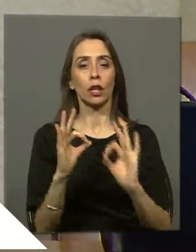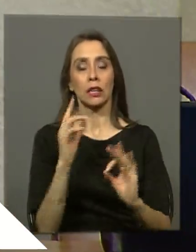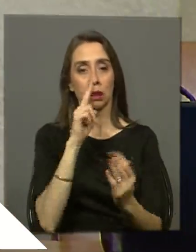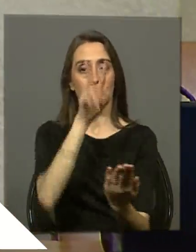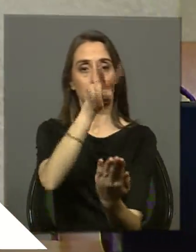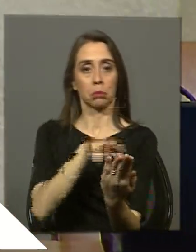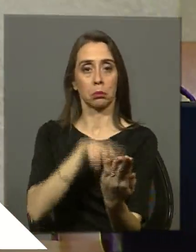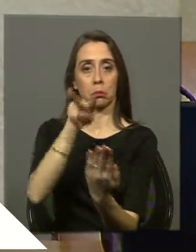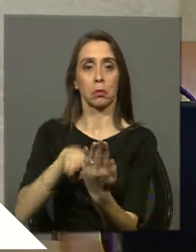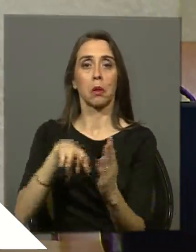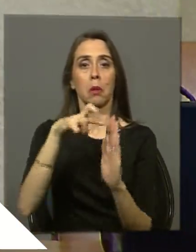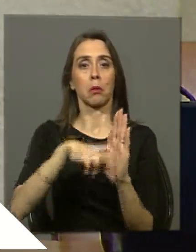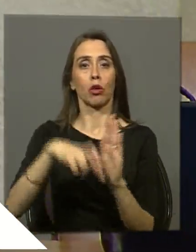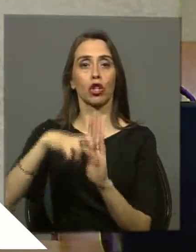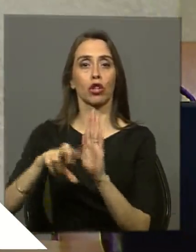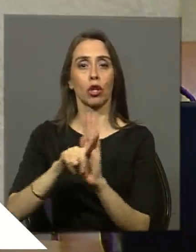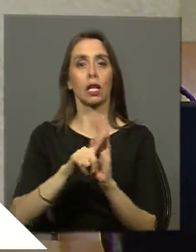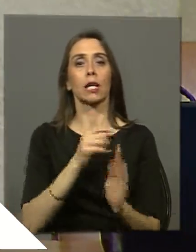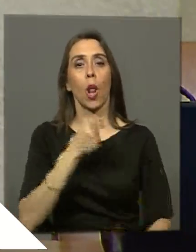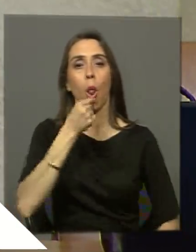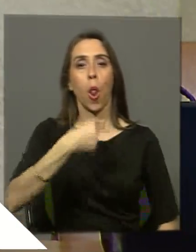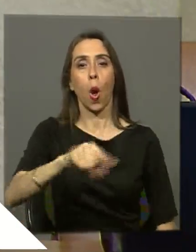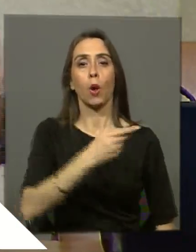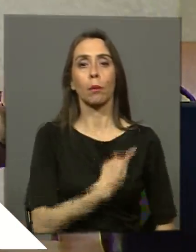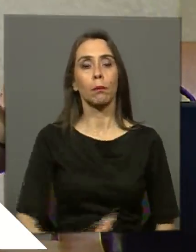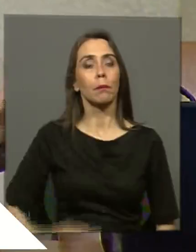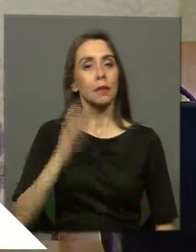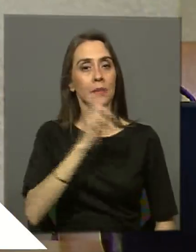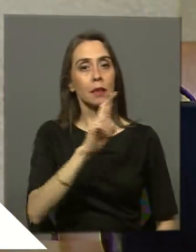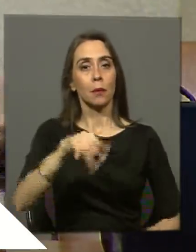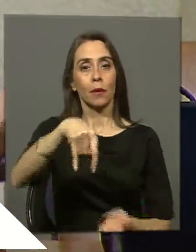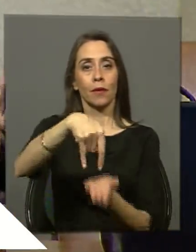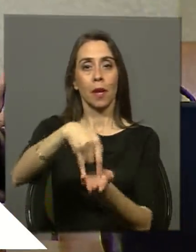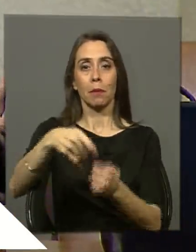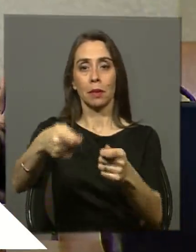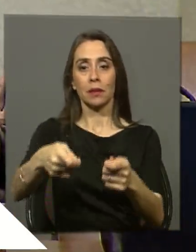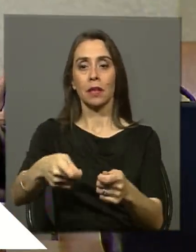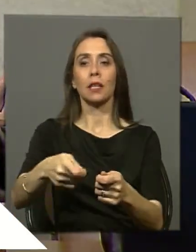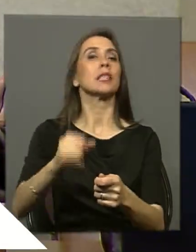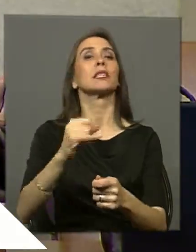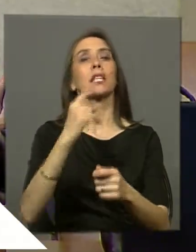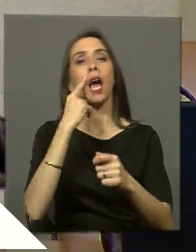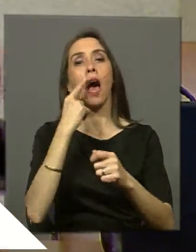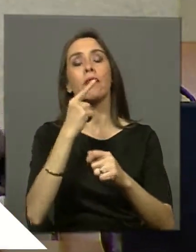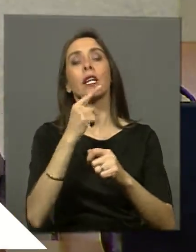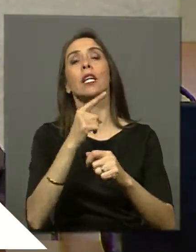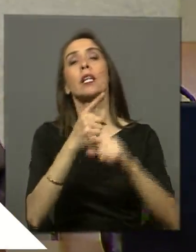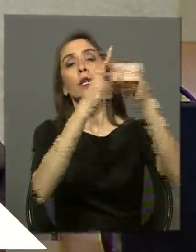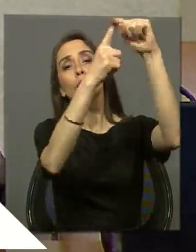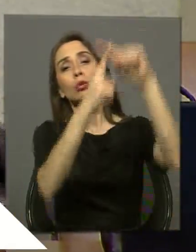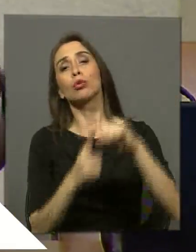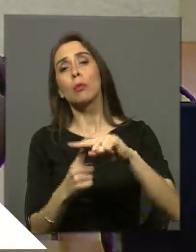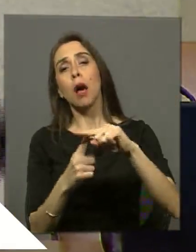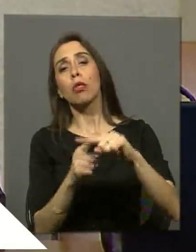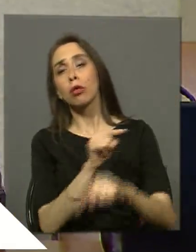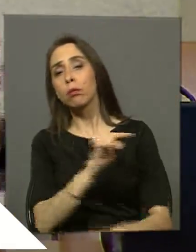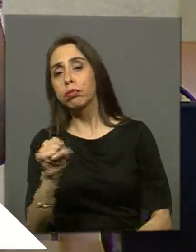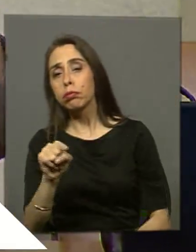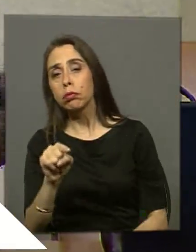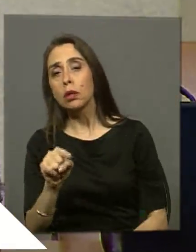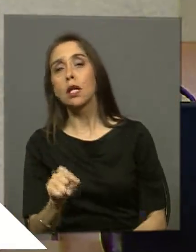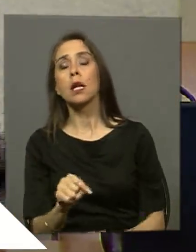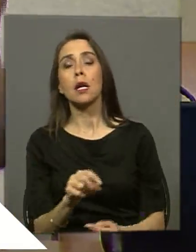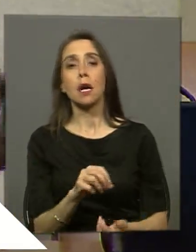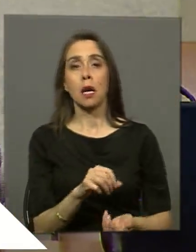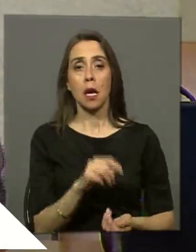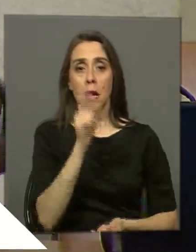vista los proyectos de ley que va a enviar el presidente de la república para saber si raya para la suma eso va a significar más plata